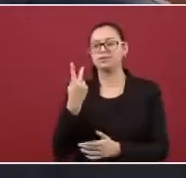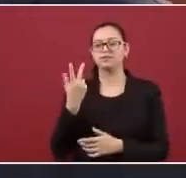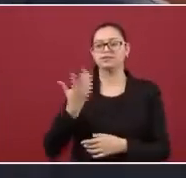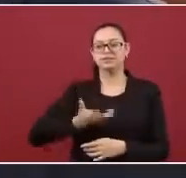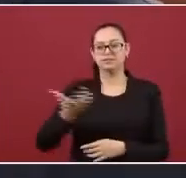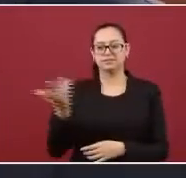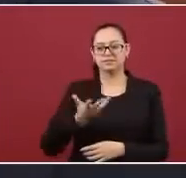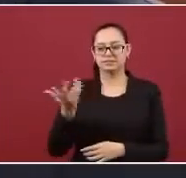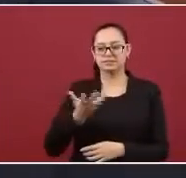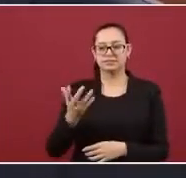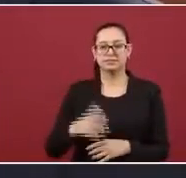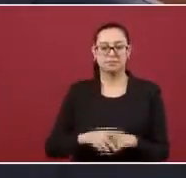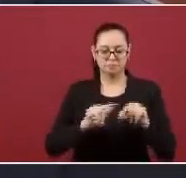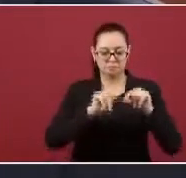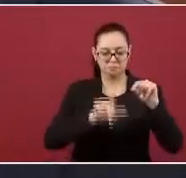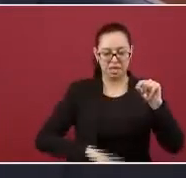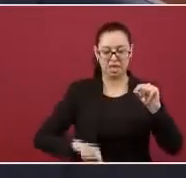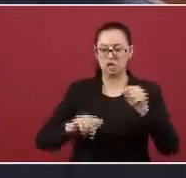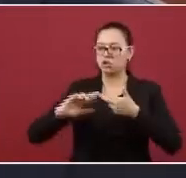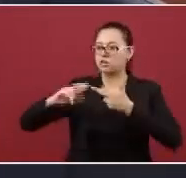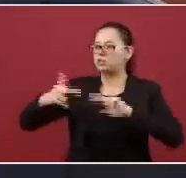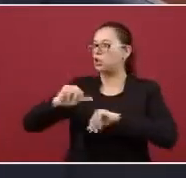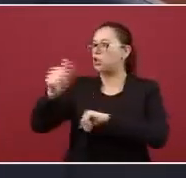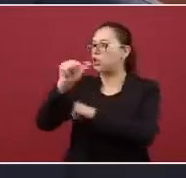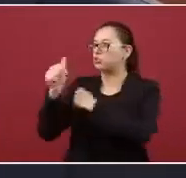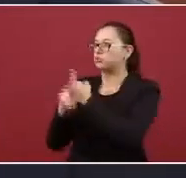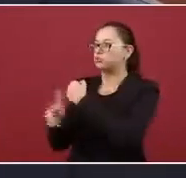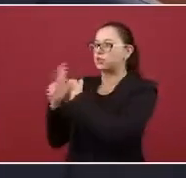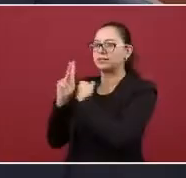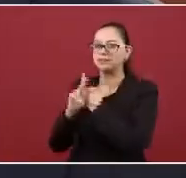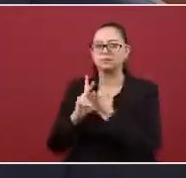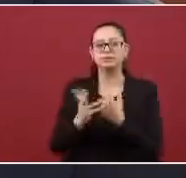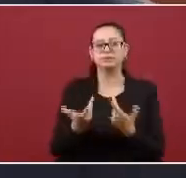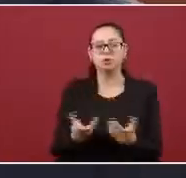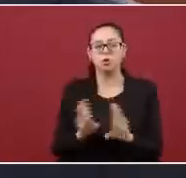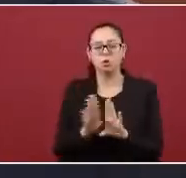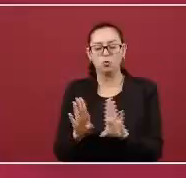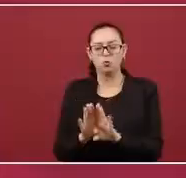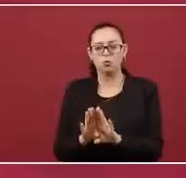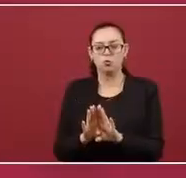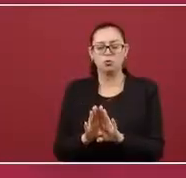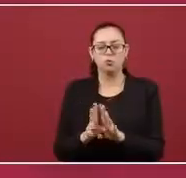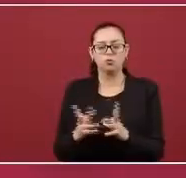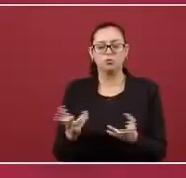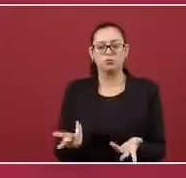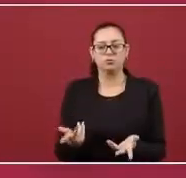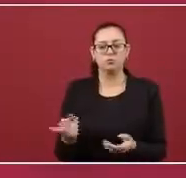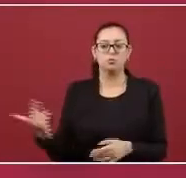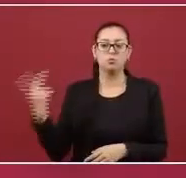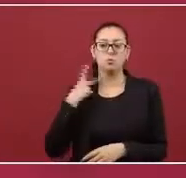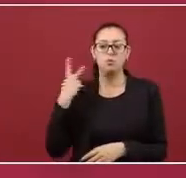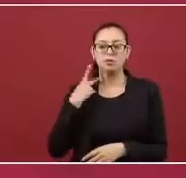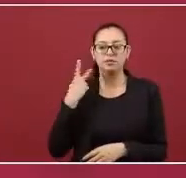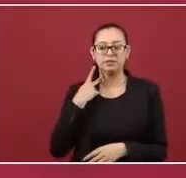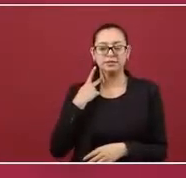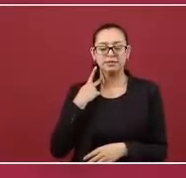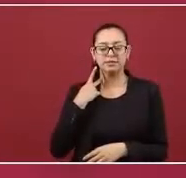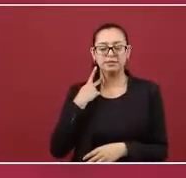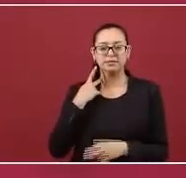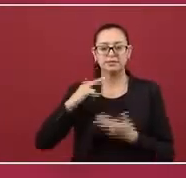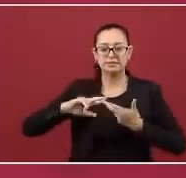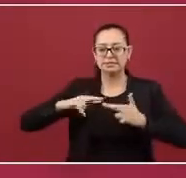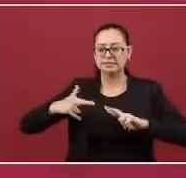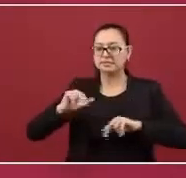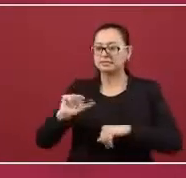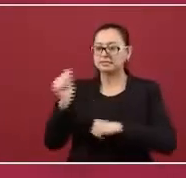sobre la política exterior de México, que la política exterior de México nos ha dado, ¿sí?,